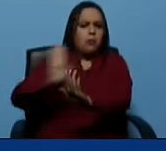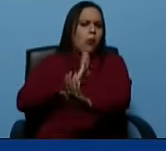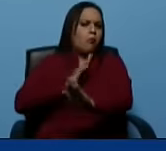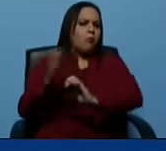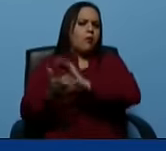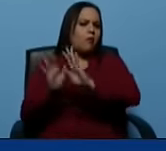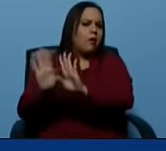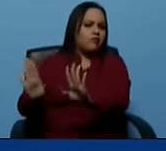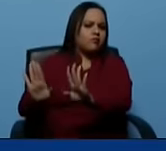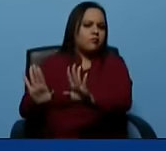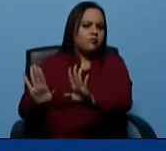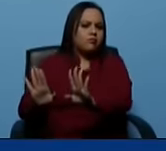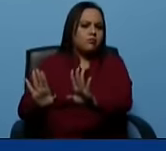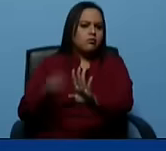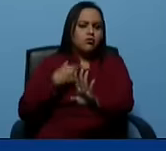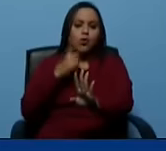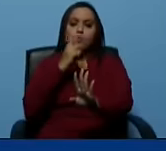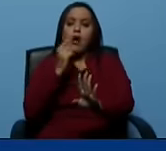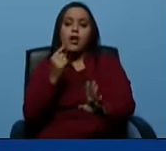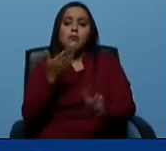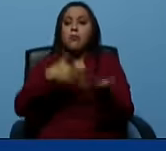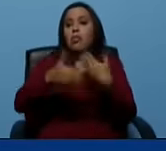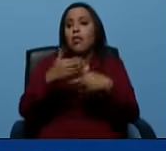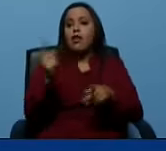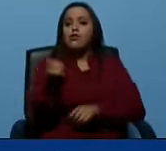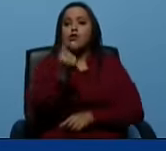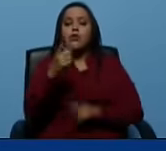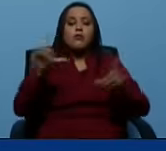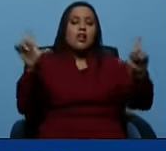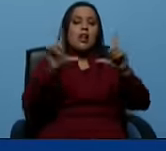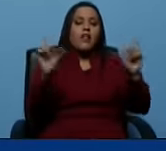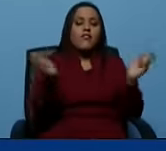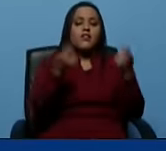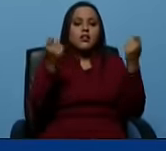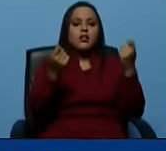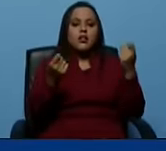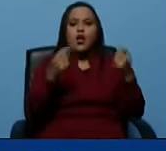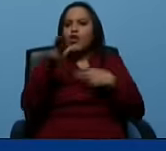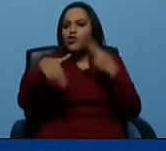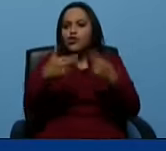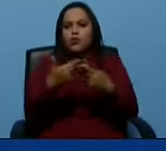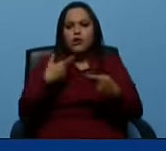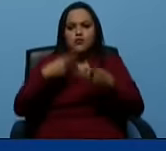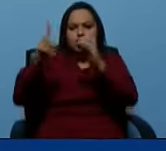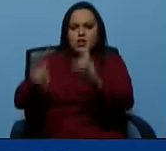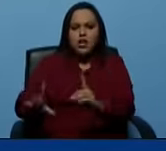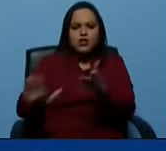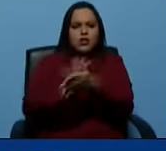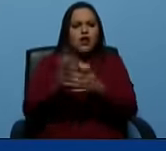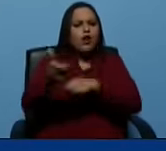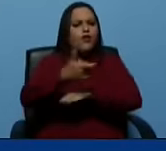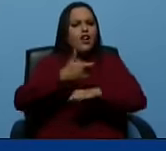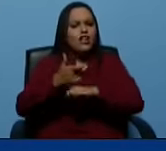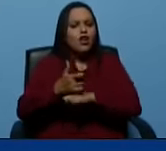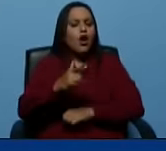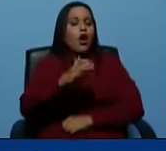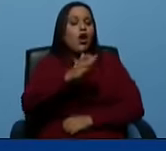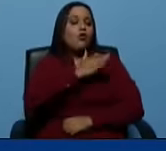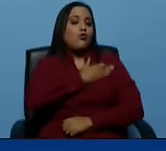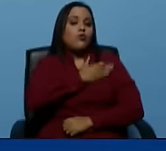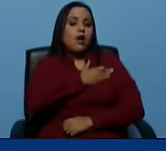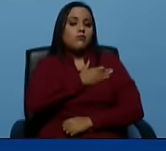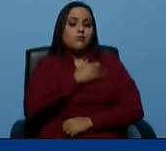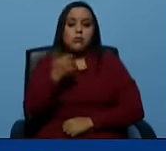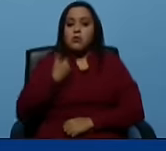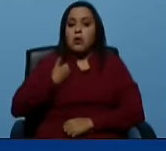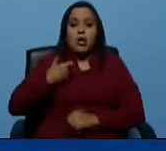practico la diplomacia de micrófono. Jamás me verán opinando del gobierno de Lula, ni ningún gobierno,